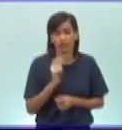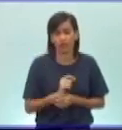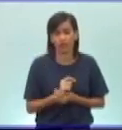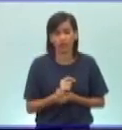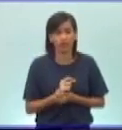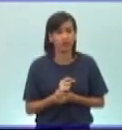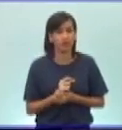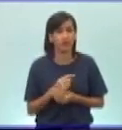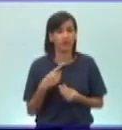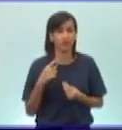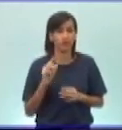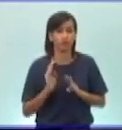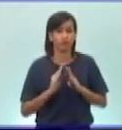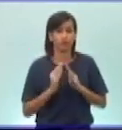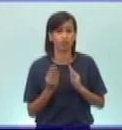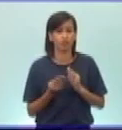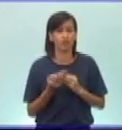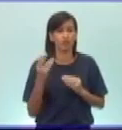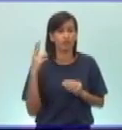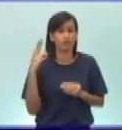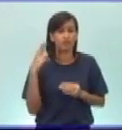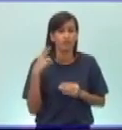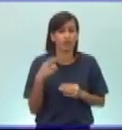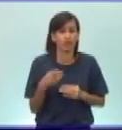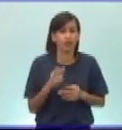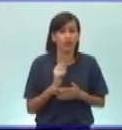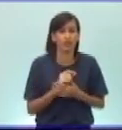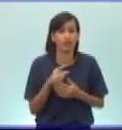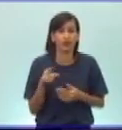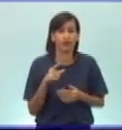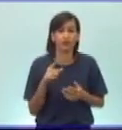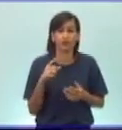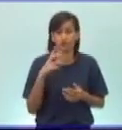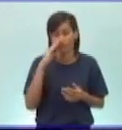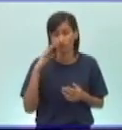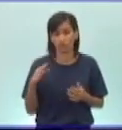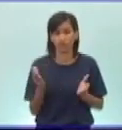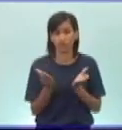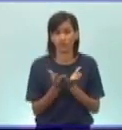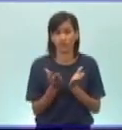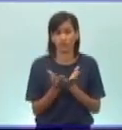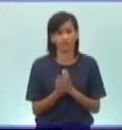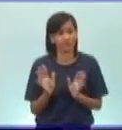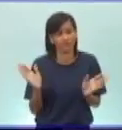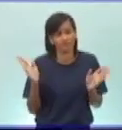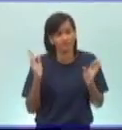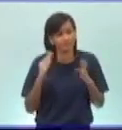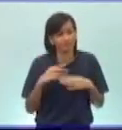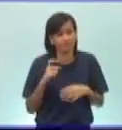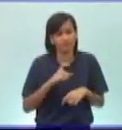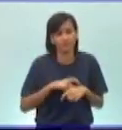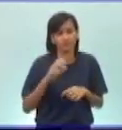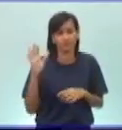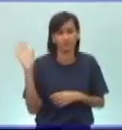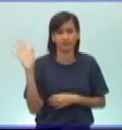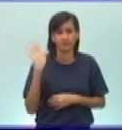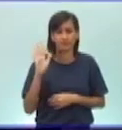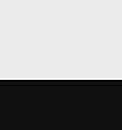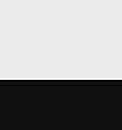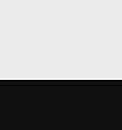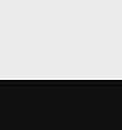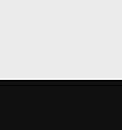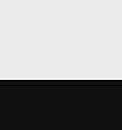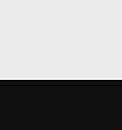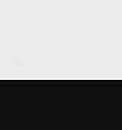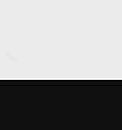que se están señalando en la televisión. No nos queda tiempo para más. Chao, nos vemos.